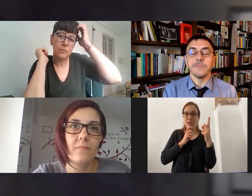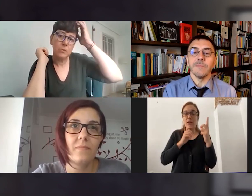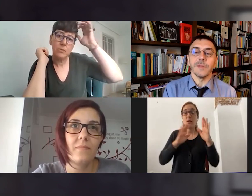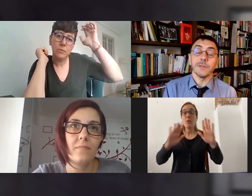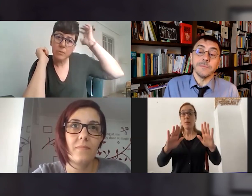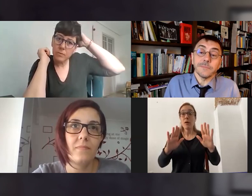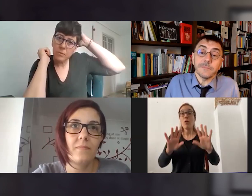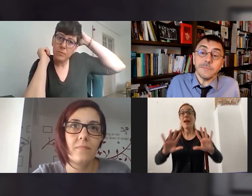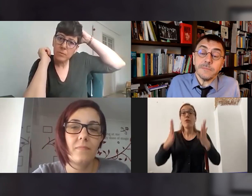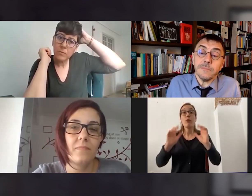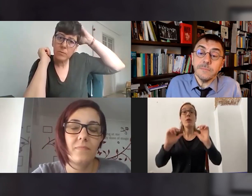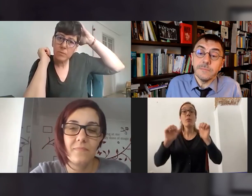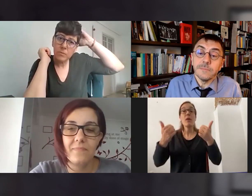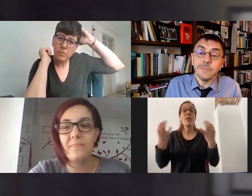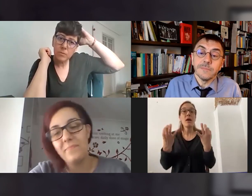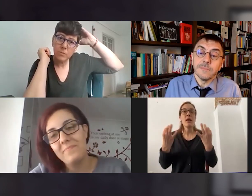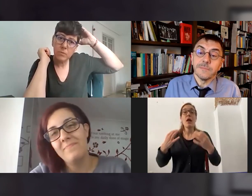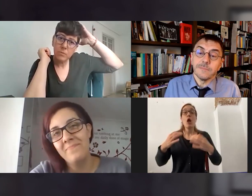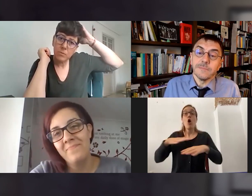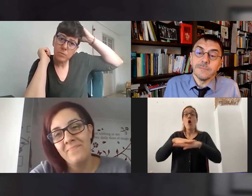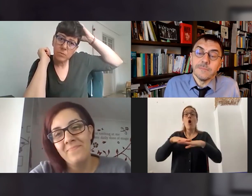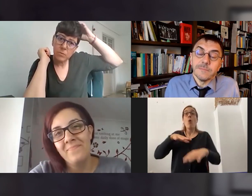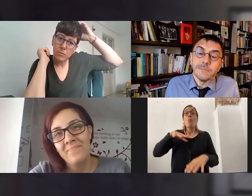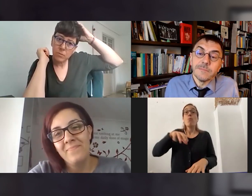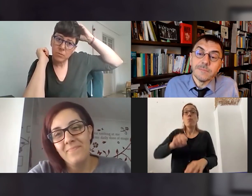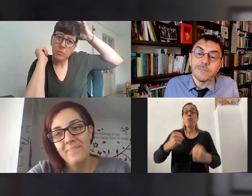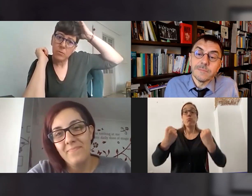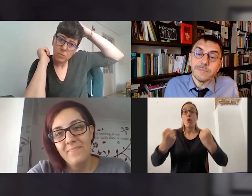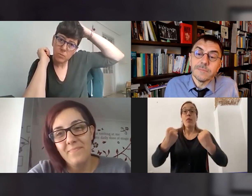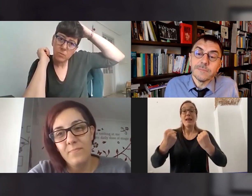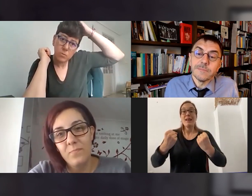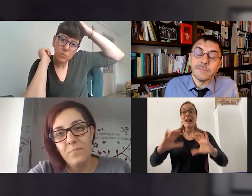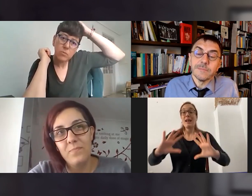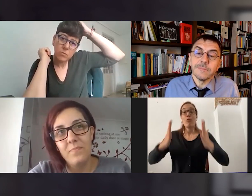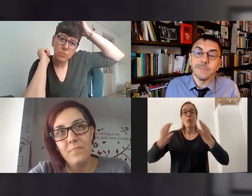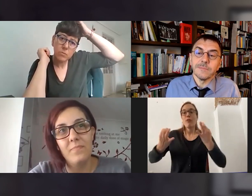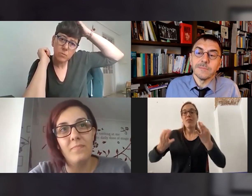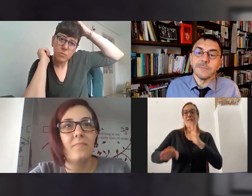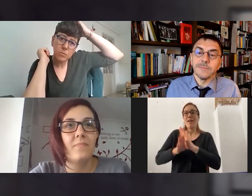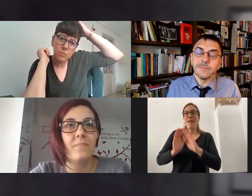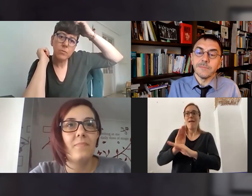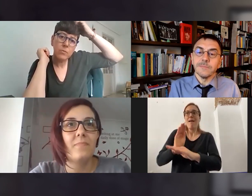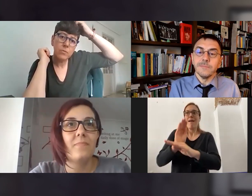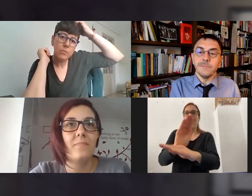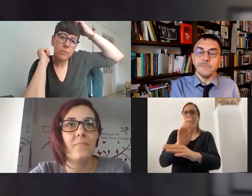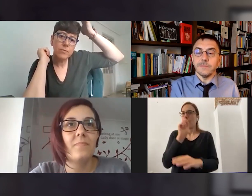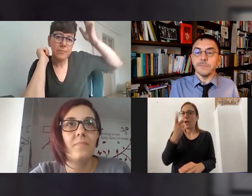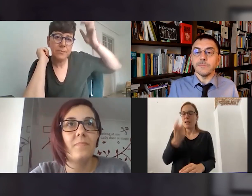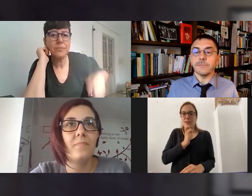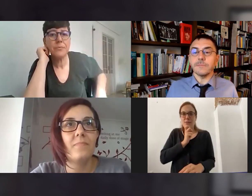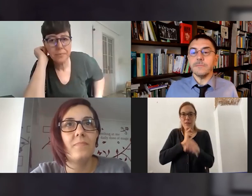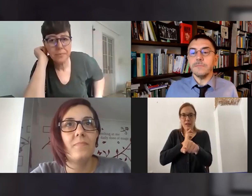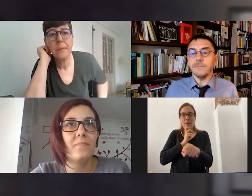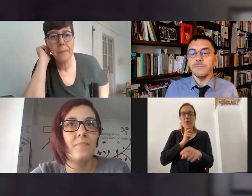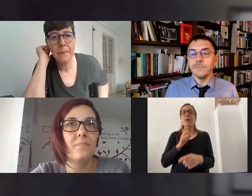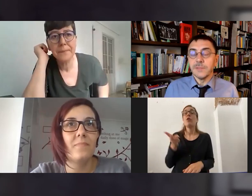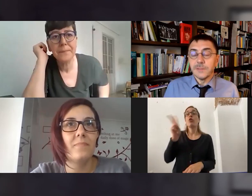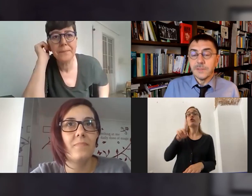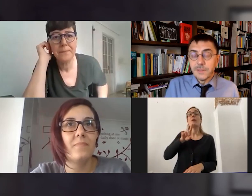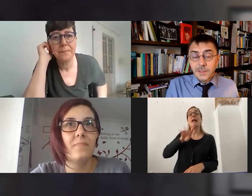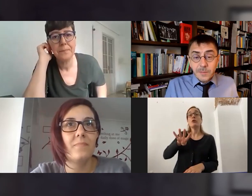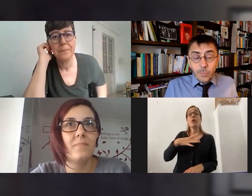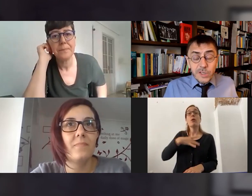esa revolución dure. Bueno, esos son los retos que tenemos en los próximos años, y creo que si estuvimos a la altura en 2014, también lo vamos a estar